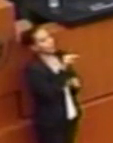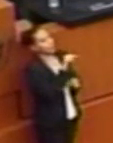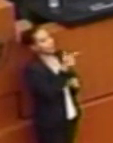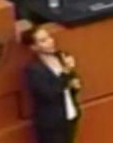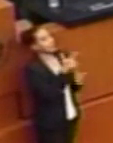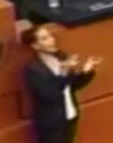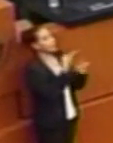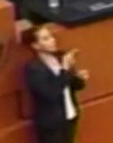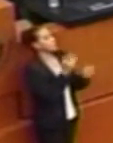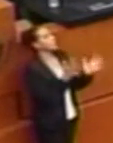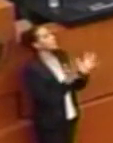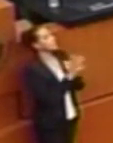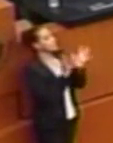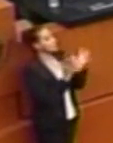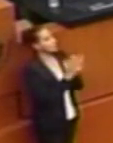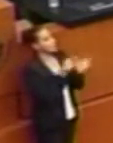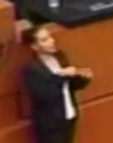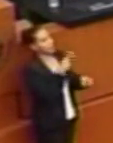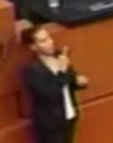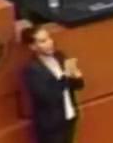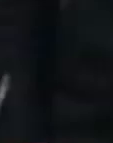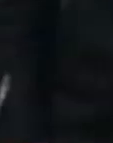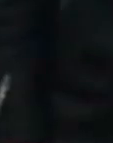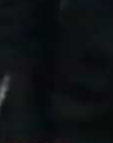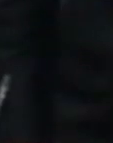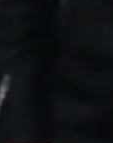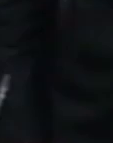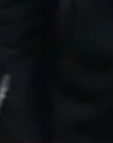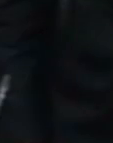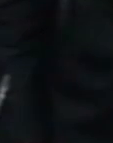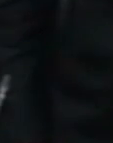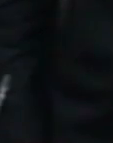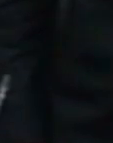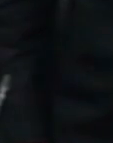por su participación en esta inauguración de